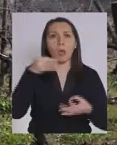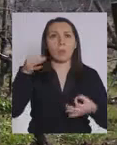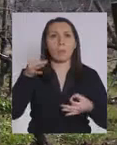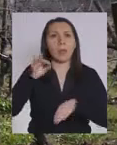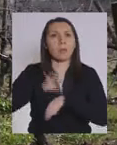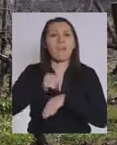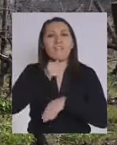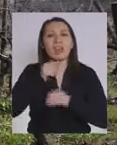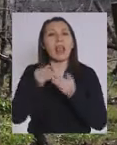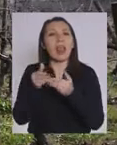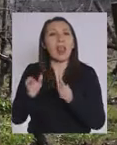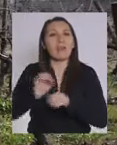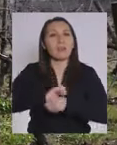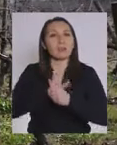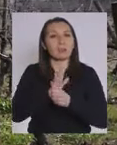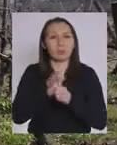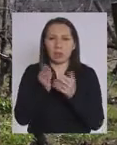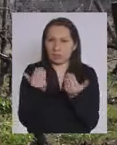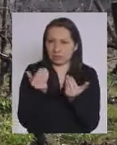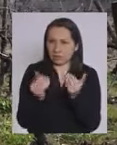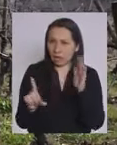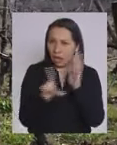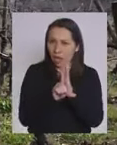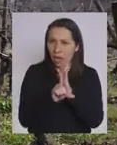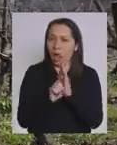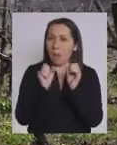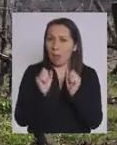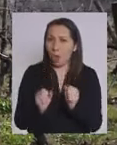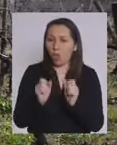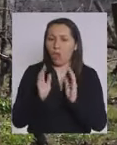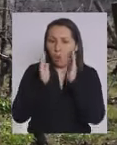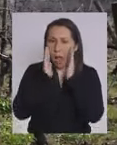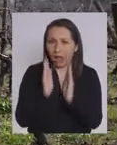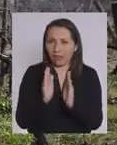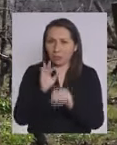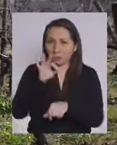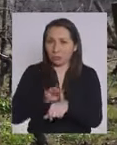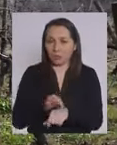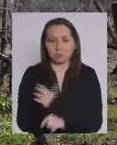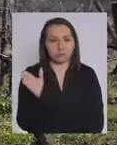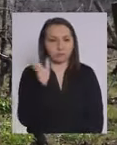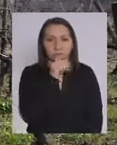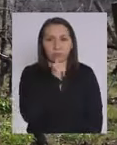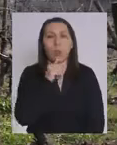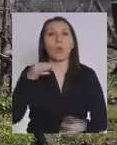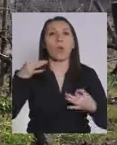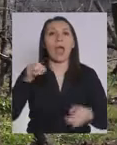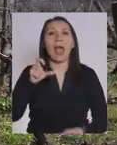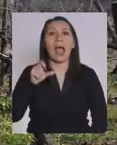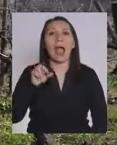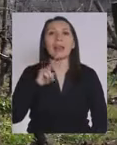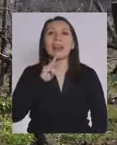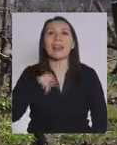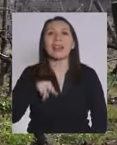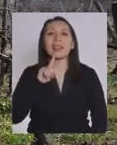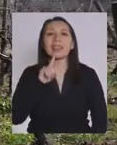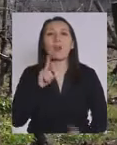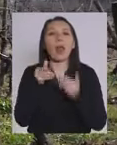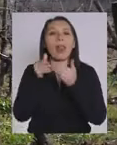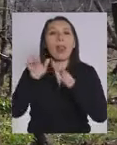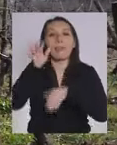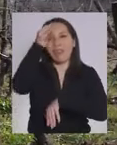rechazan la atención es prerrequisito es legal no existe el carné de alta y